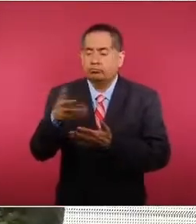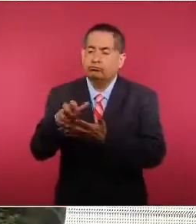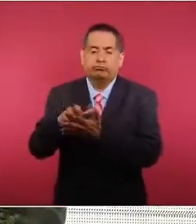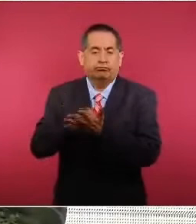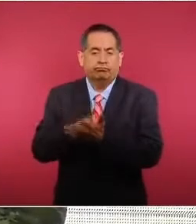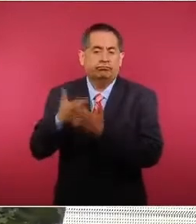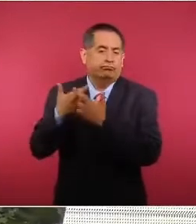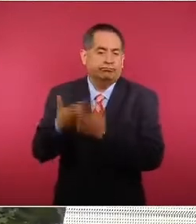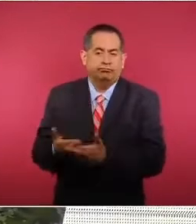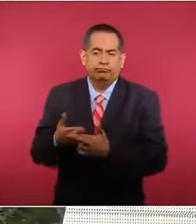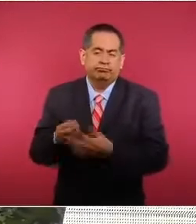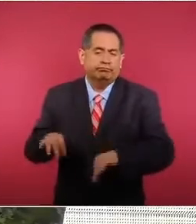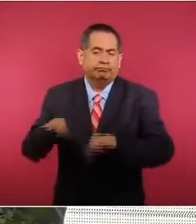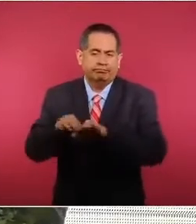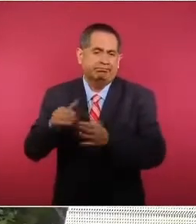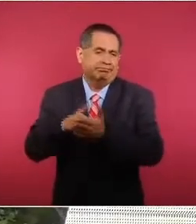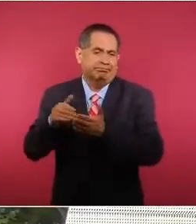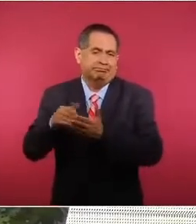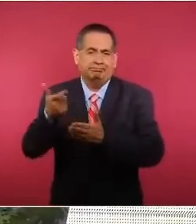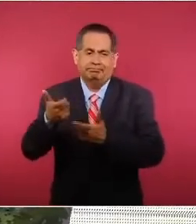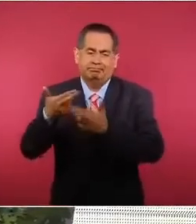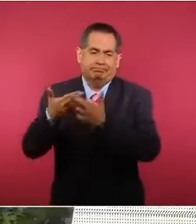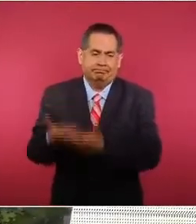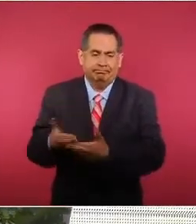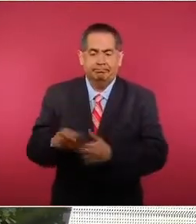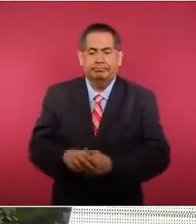ahorro importante de millones de pesos.